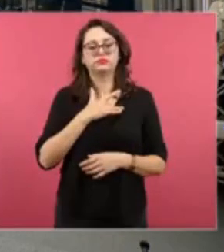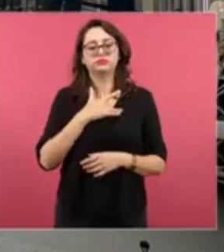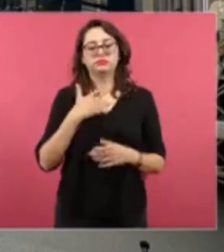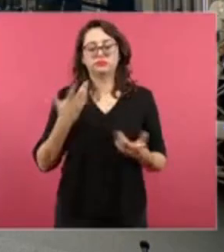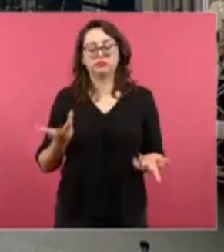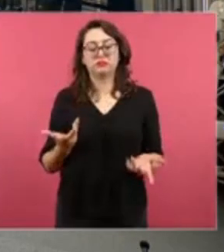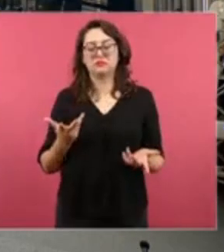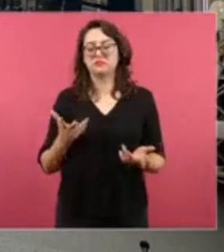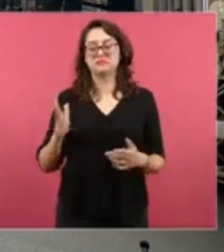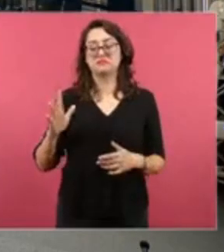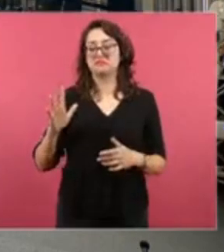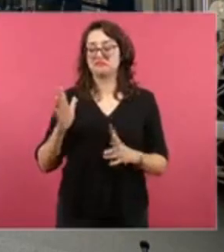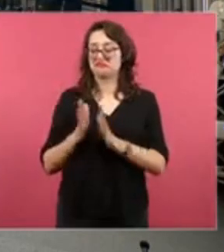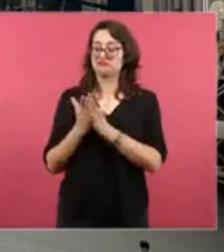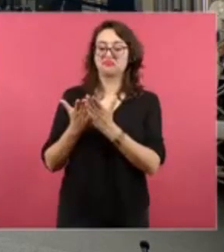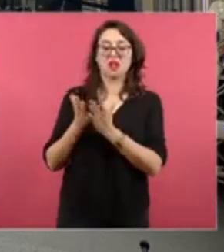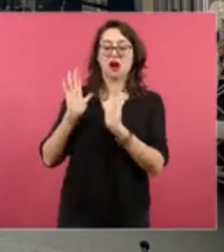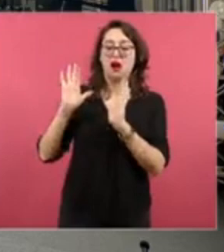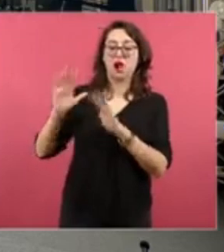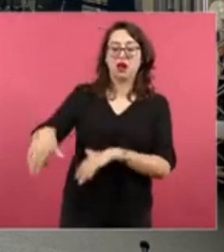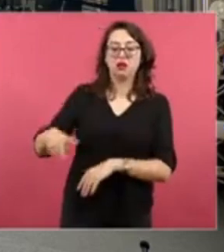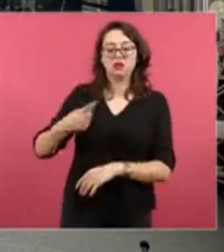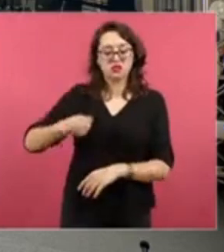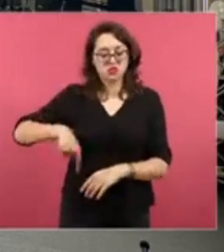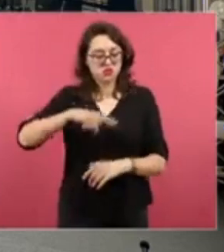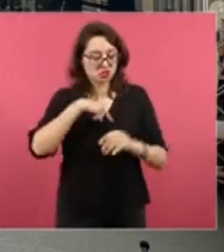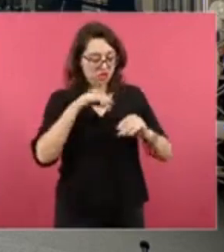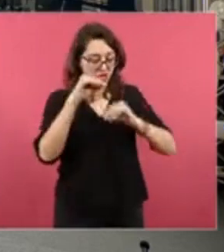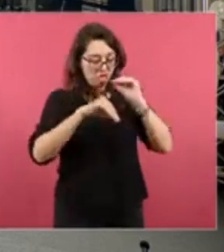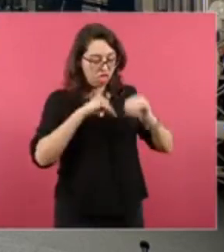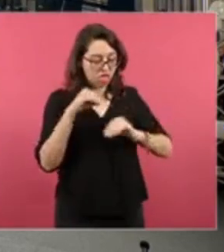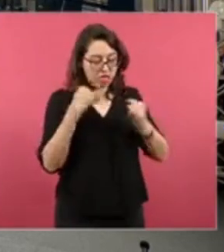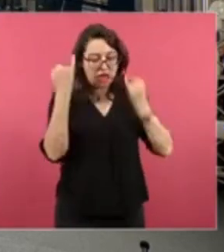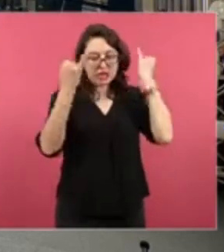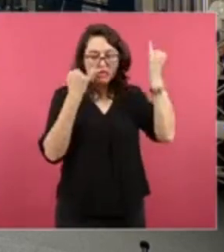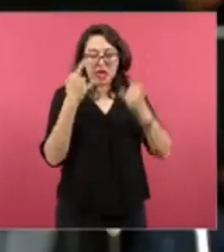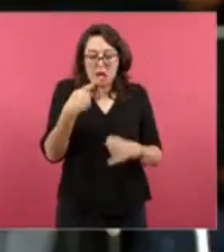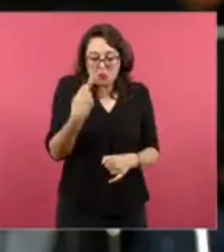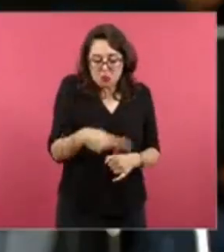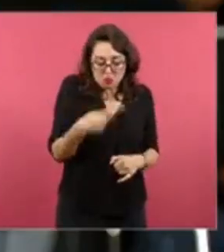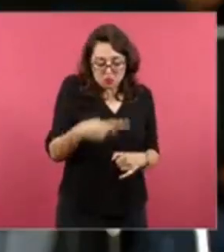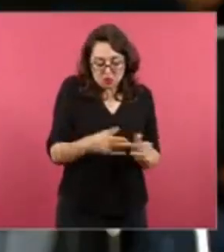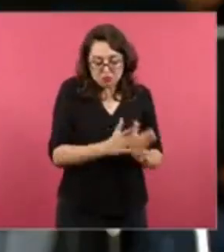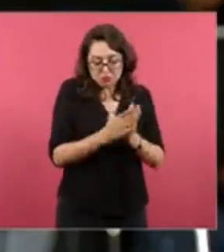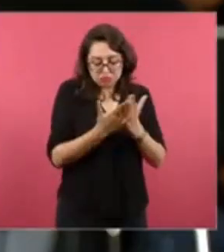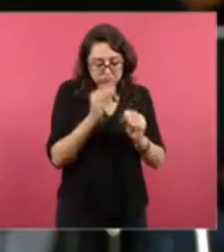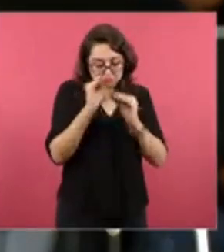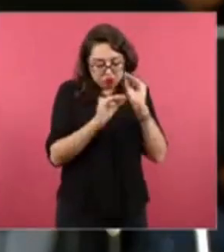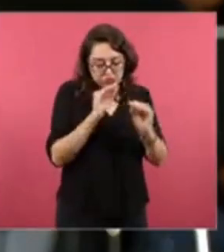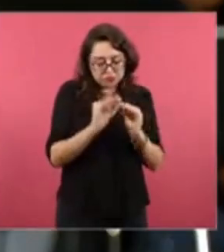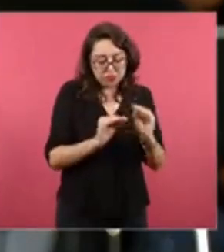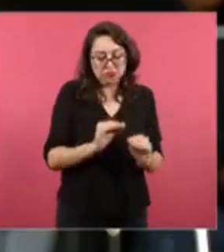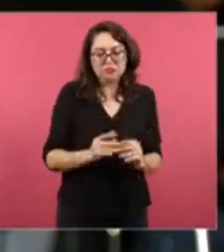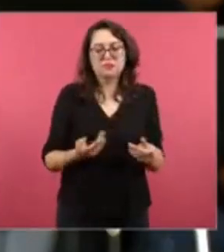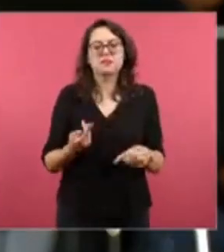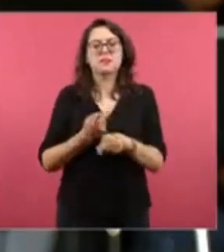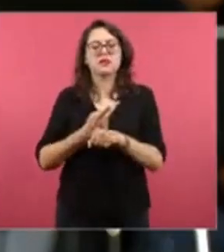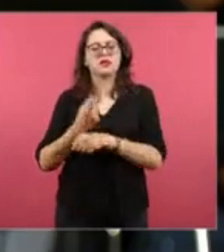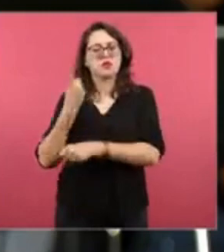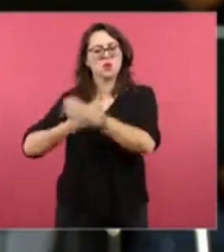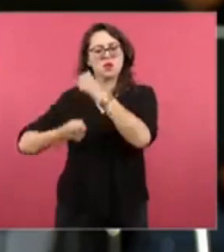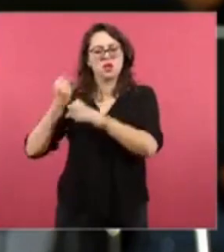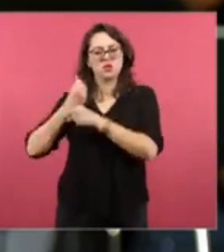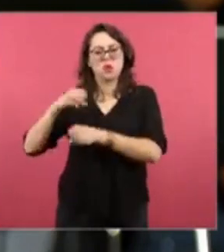sus cuadernillos propios para poder trabajar? En el caso de la 22 en Oaxaca, si no me recuerdo, desde hace un año aplican cuadernillos, pero